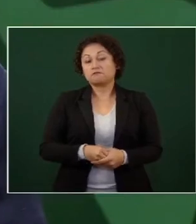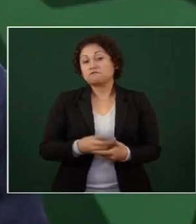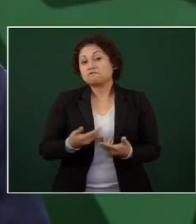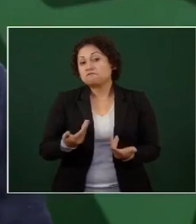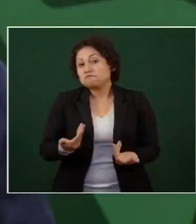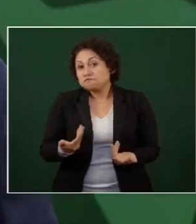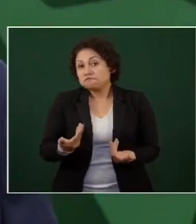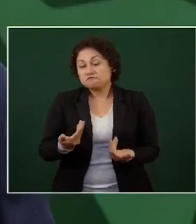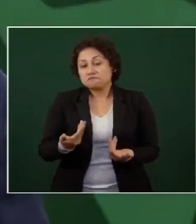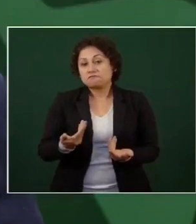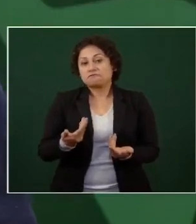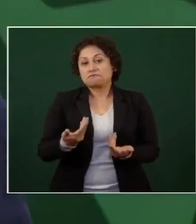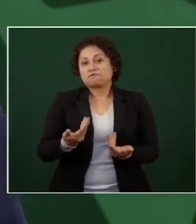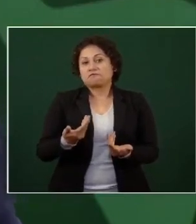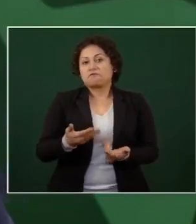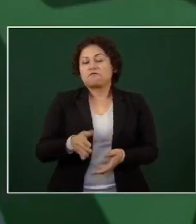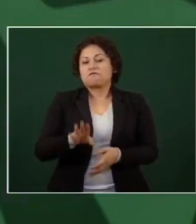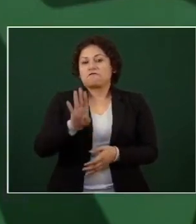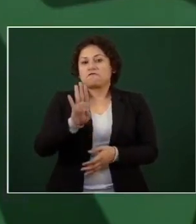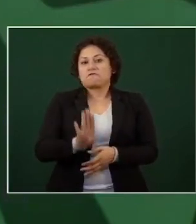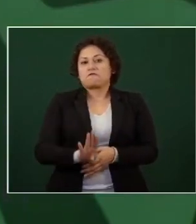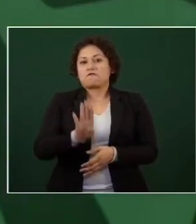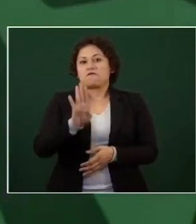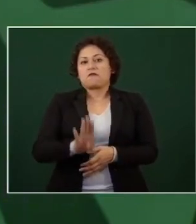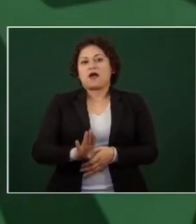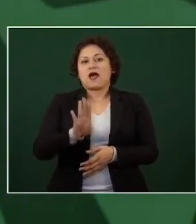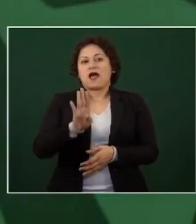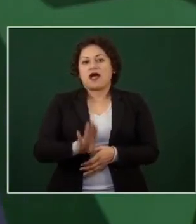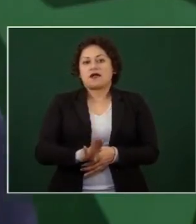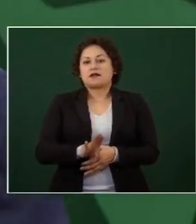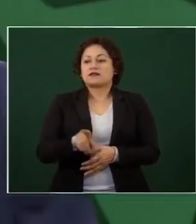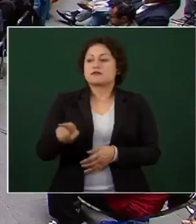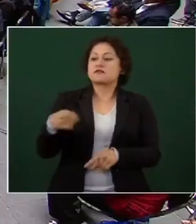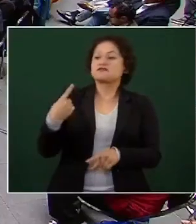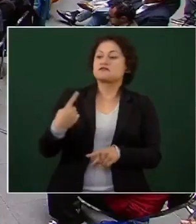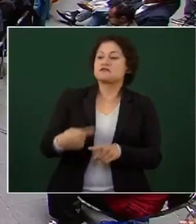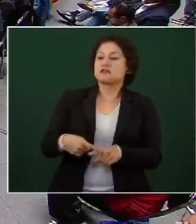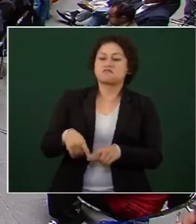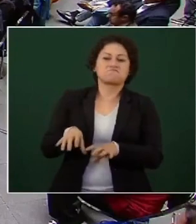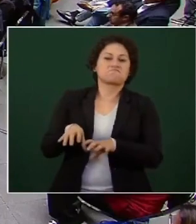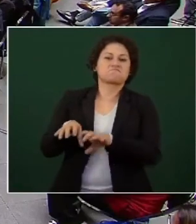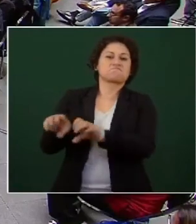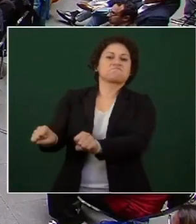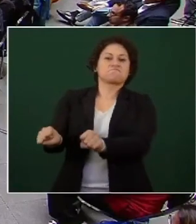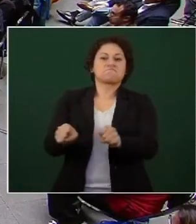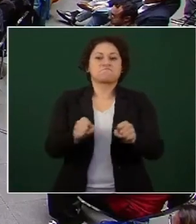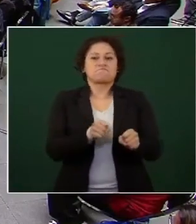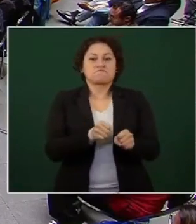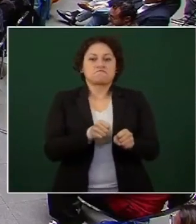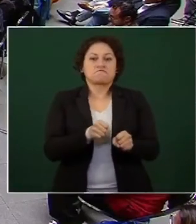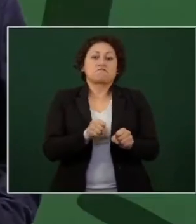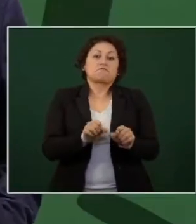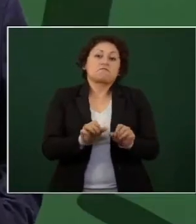supuestamente daban con los autores intelectuales mediante la